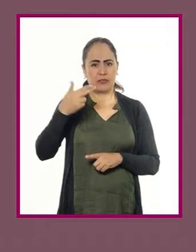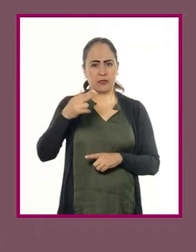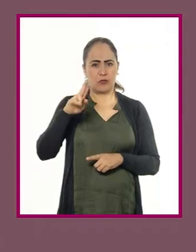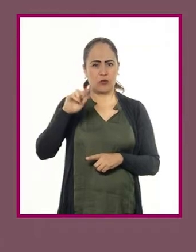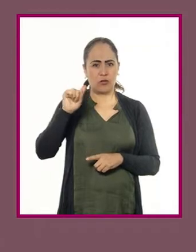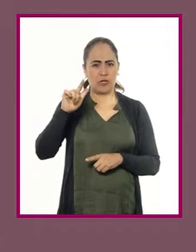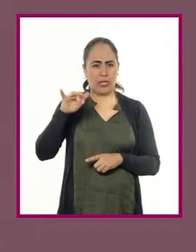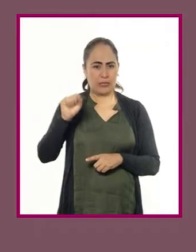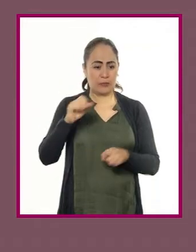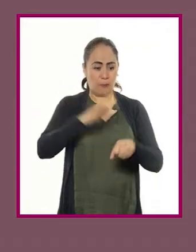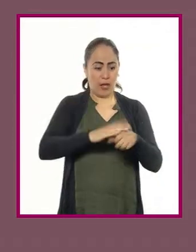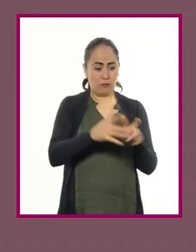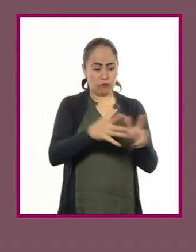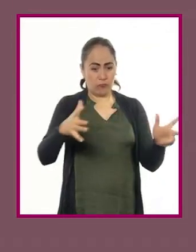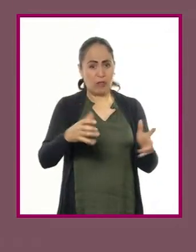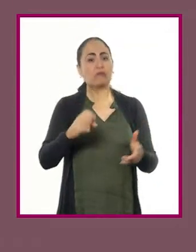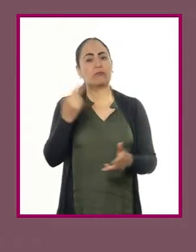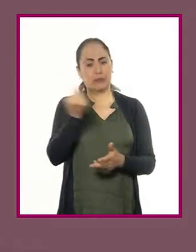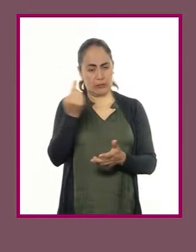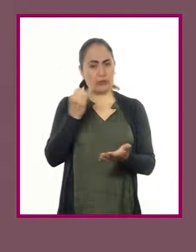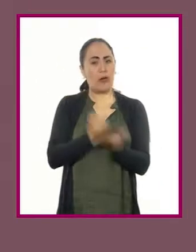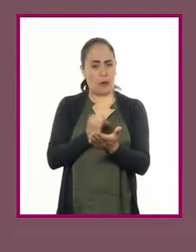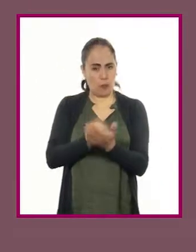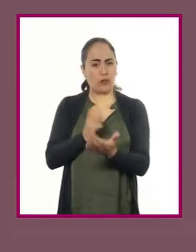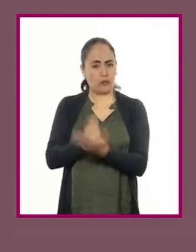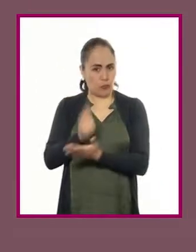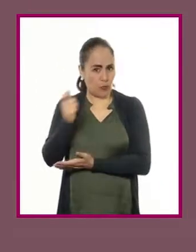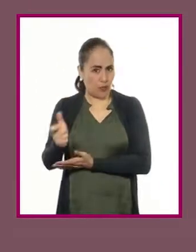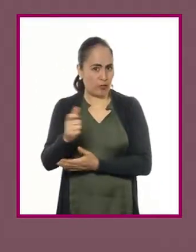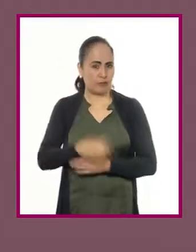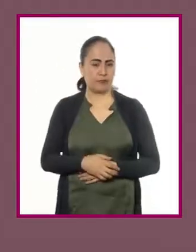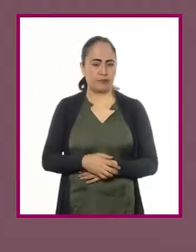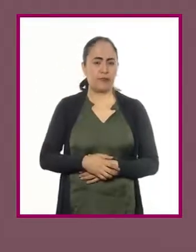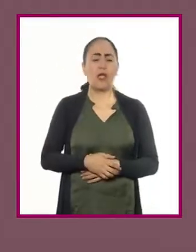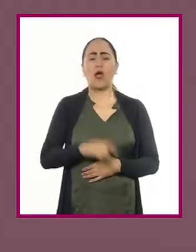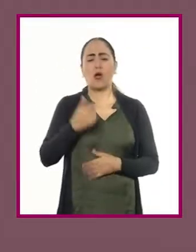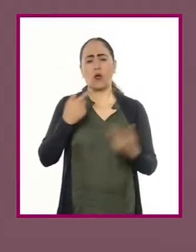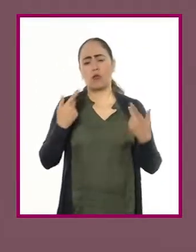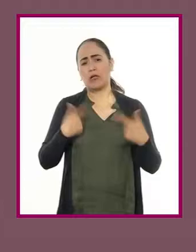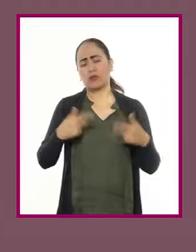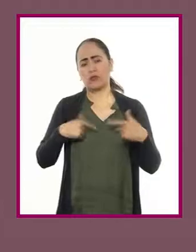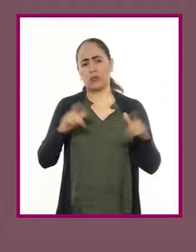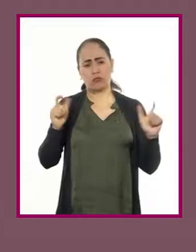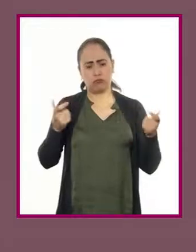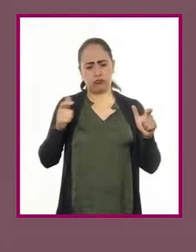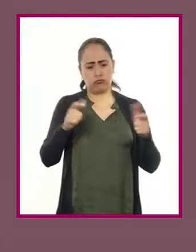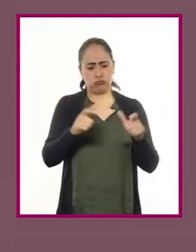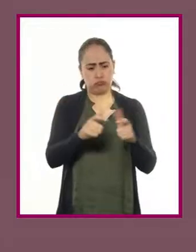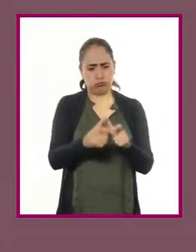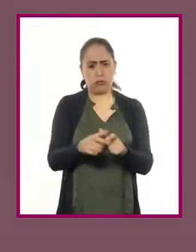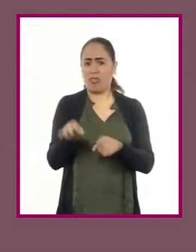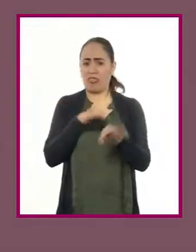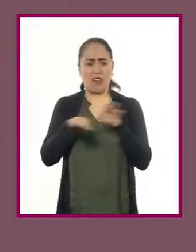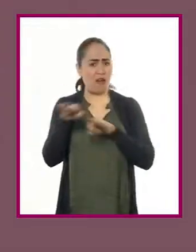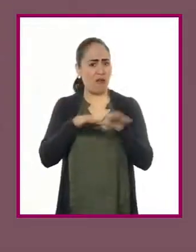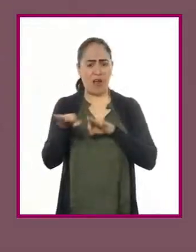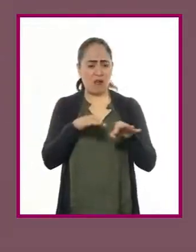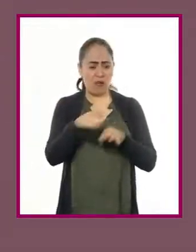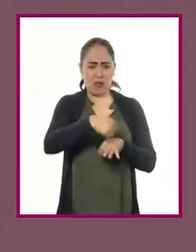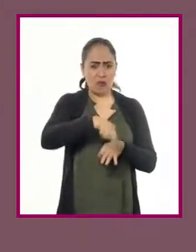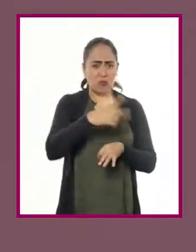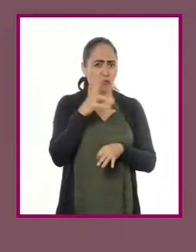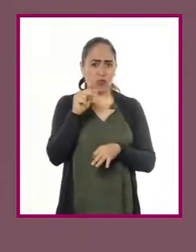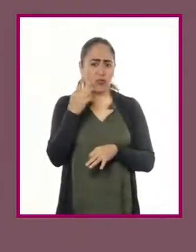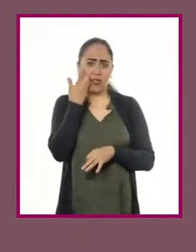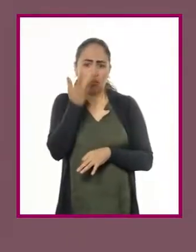mayoría, debían pagarlo. Ante la disminución de la población indígena como mano de obra, los españoles trajeron